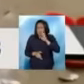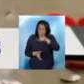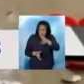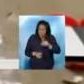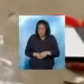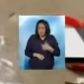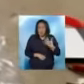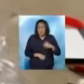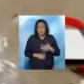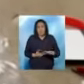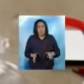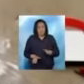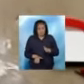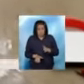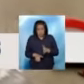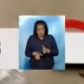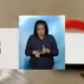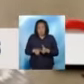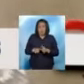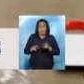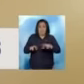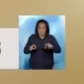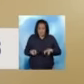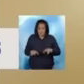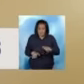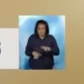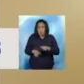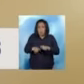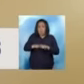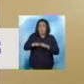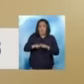pronto llegaron al nivel de las mesas.